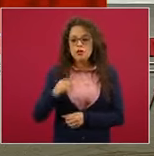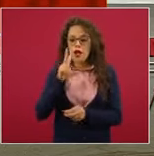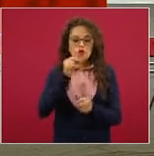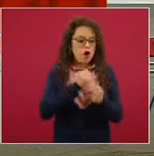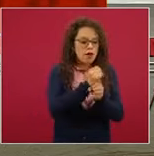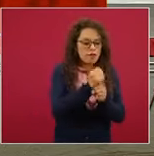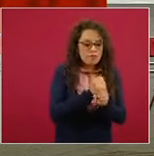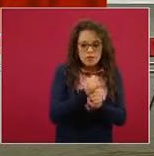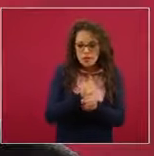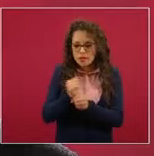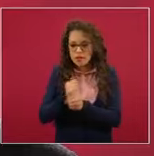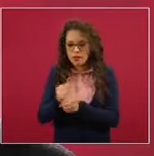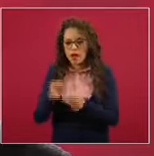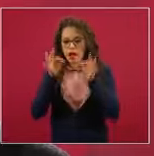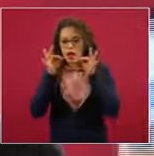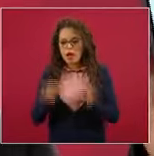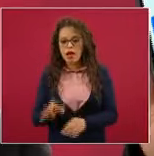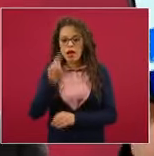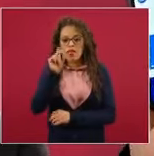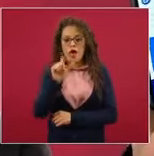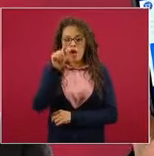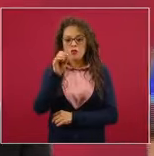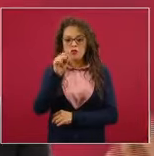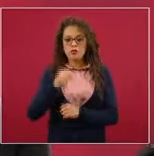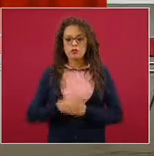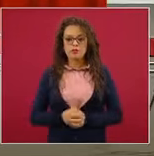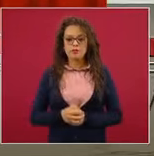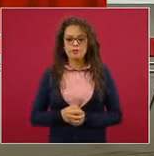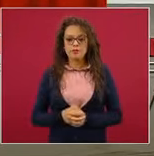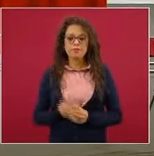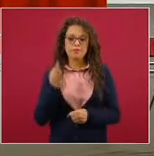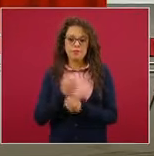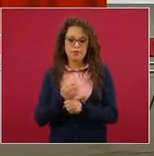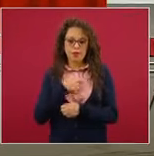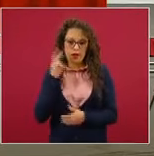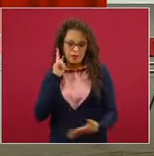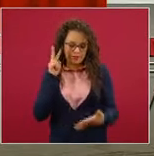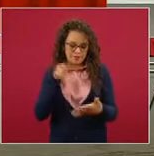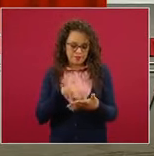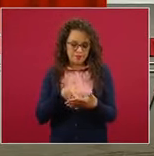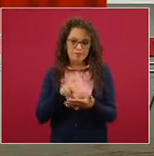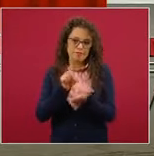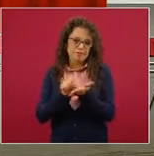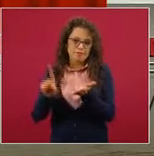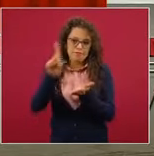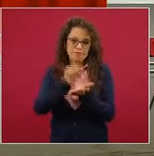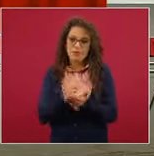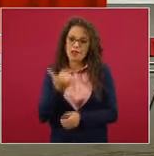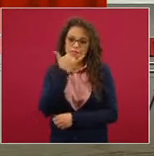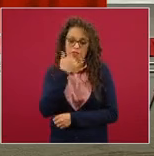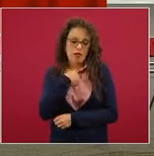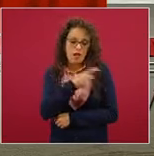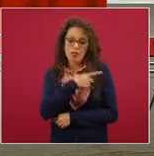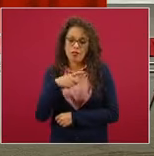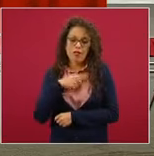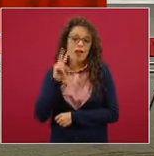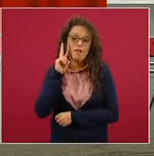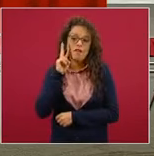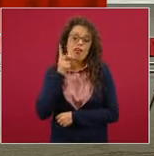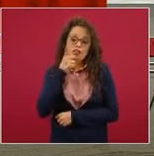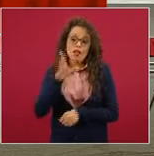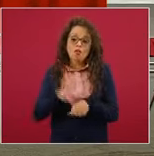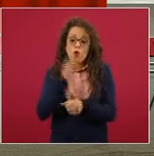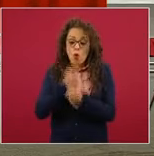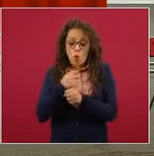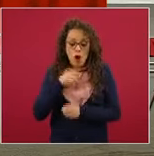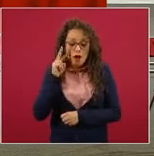fuentes originales de datos. Aquí veo en Twitter, perdón, lo tengo que decir en tiempo real porque lo acabo de encontrar, hay un periódico que se